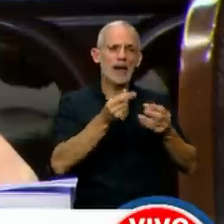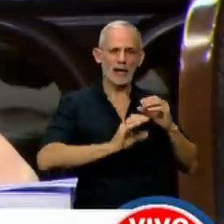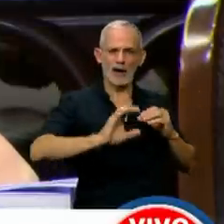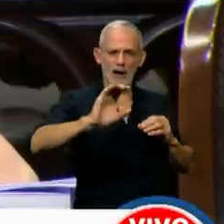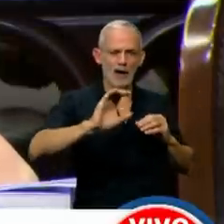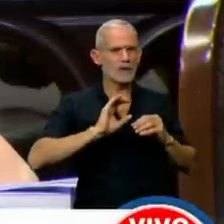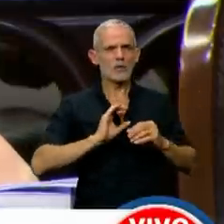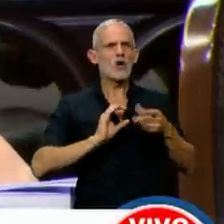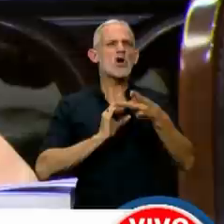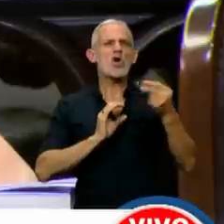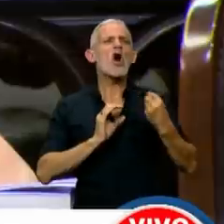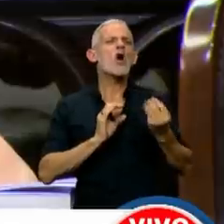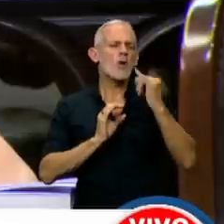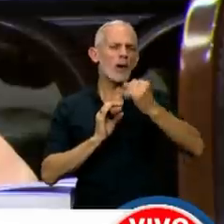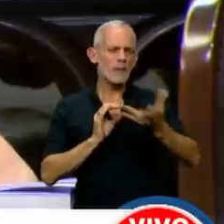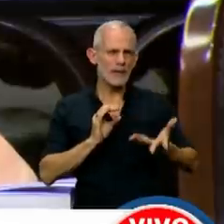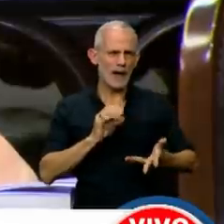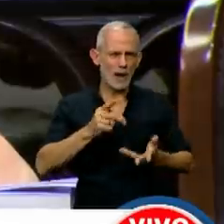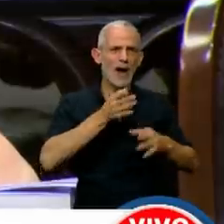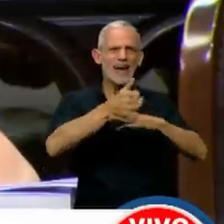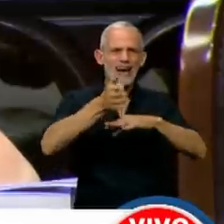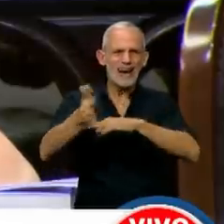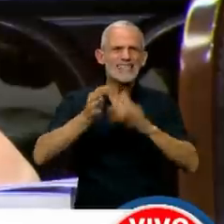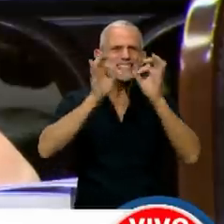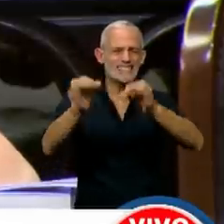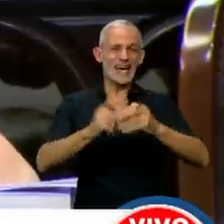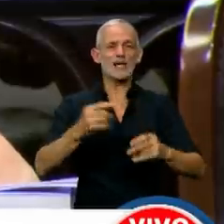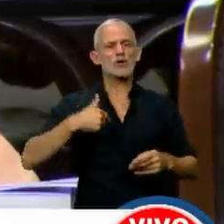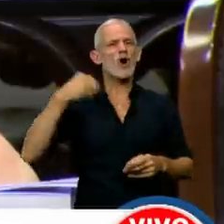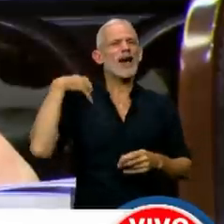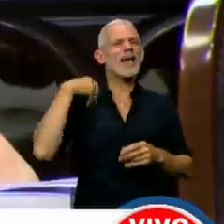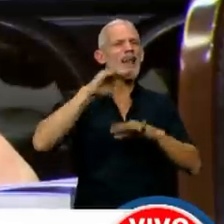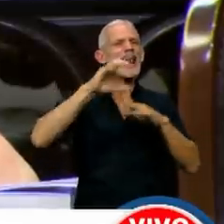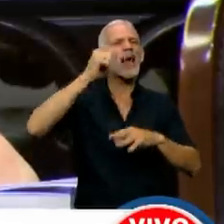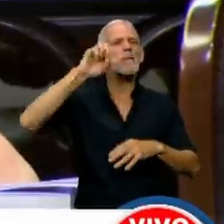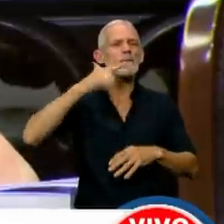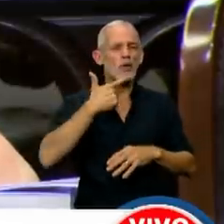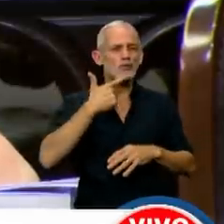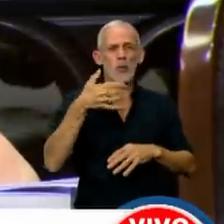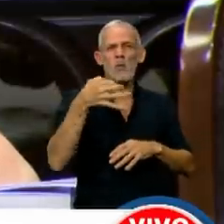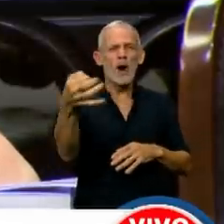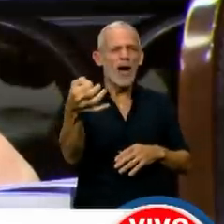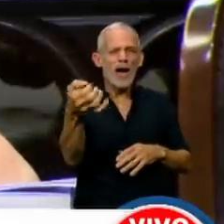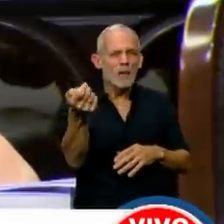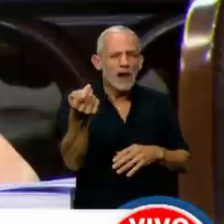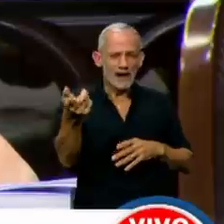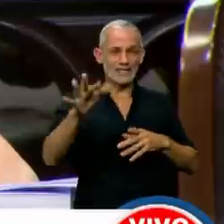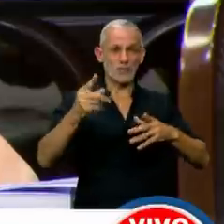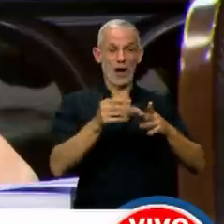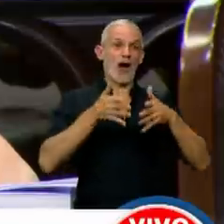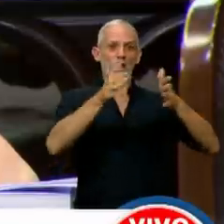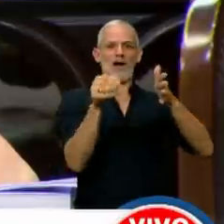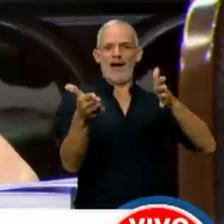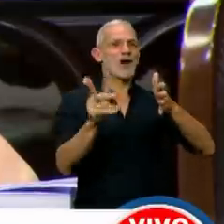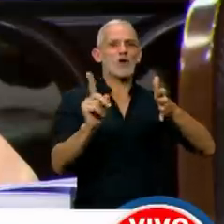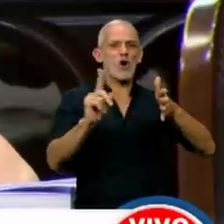para garantizar el acceso a esos pueblos yo soy general campos y los que somos de pequeños pueblos que no están sobre las vera de las rutas